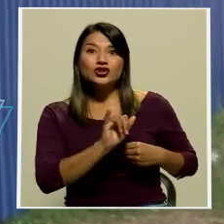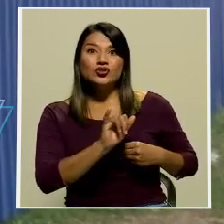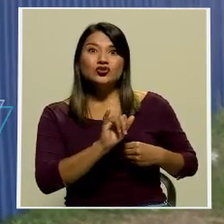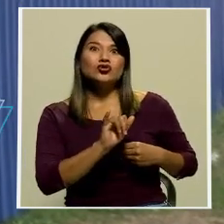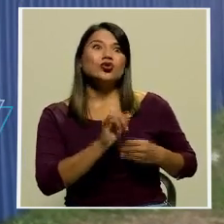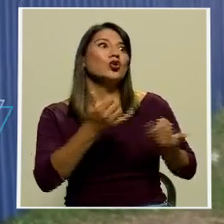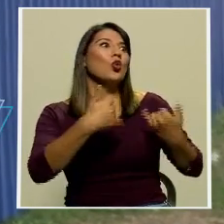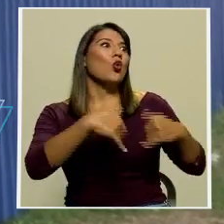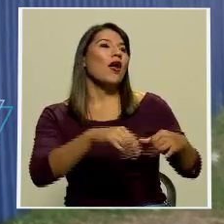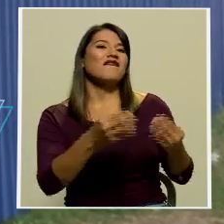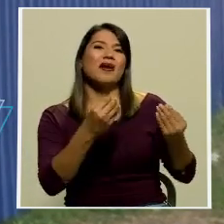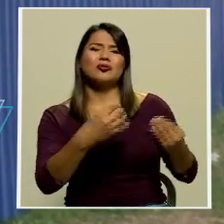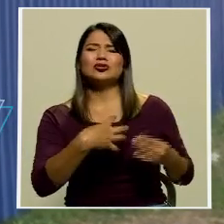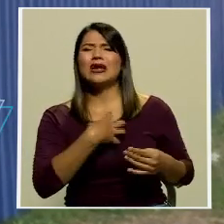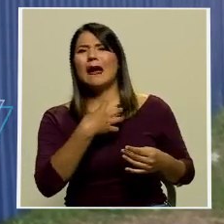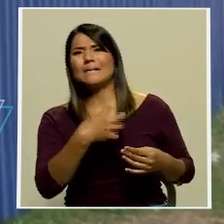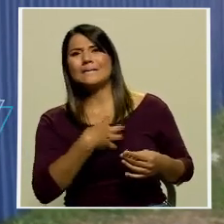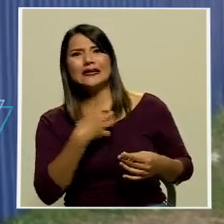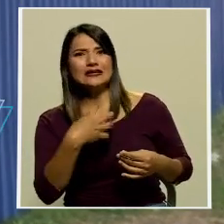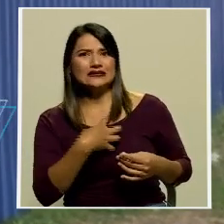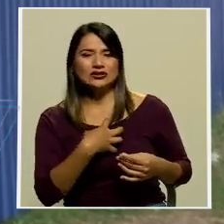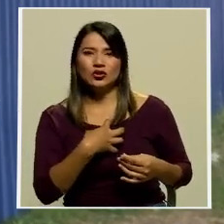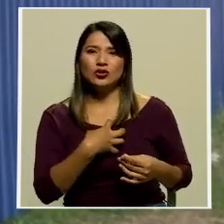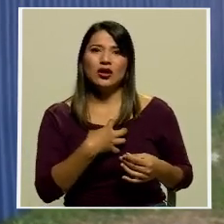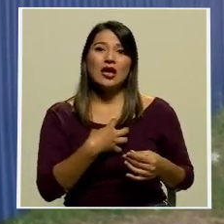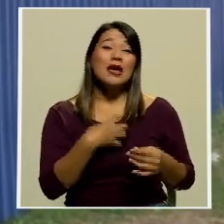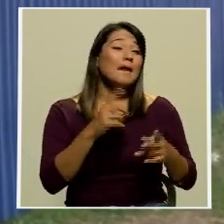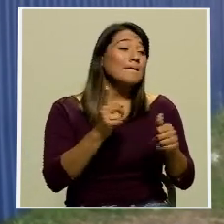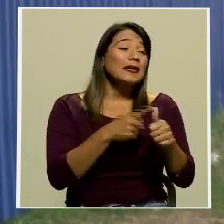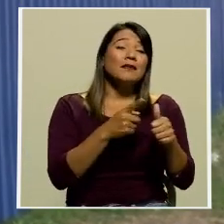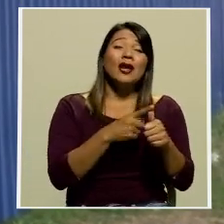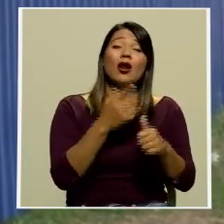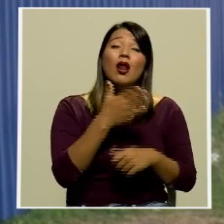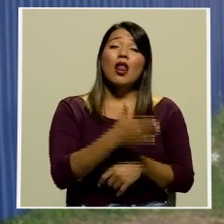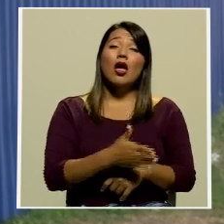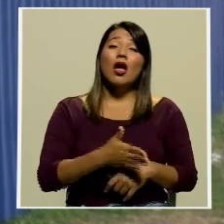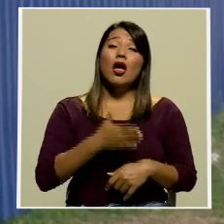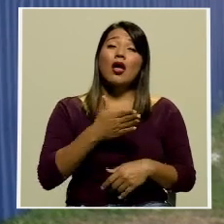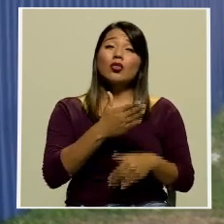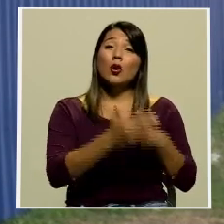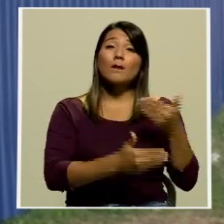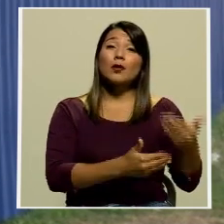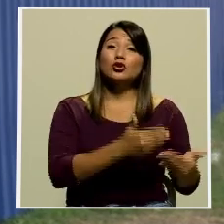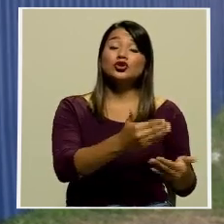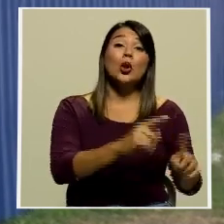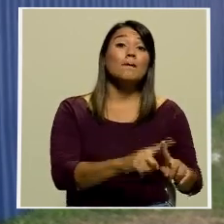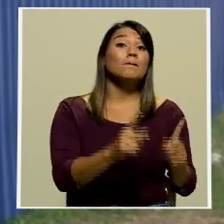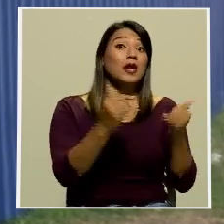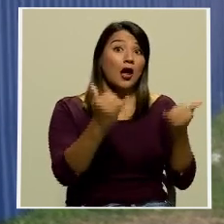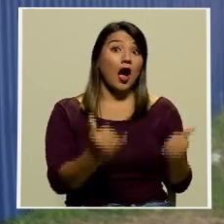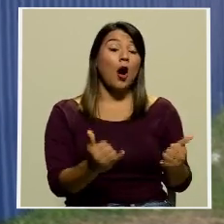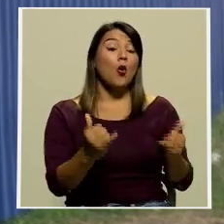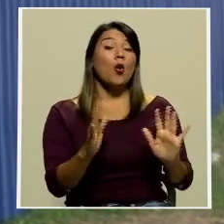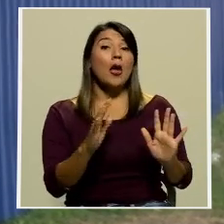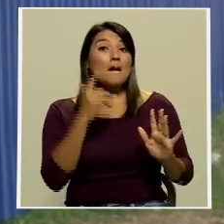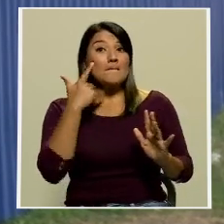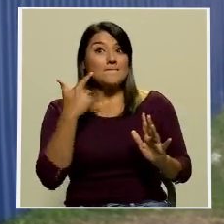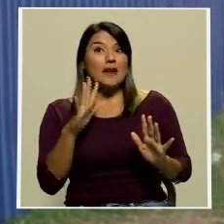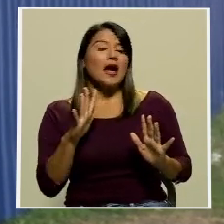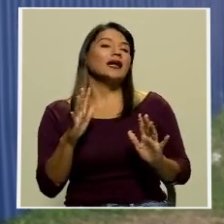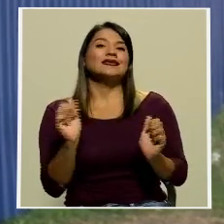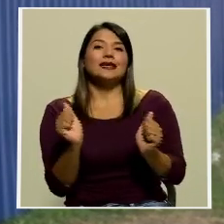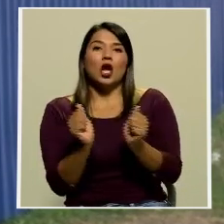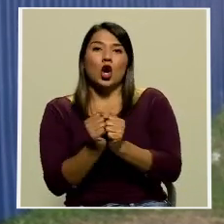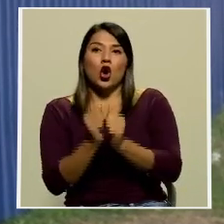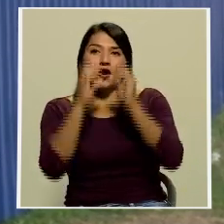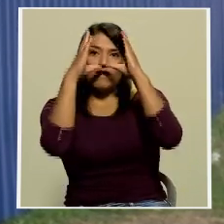las apelaciones. Al inicio se volvió un poco lento. Ahora, de acuerdo a los datos que yo tengo de la